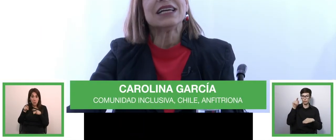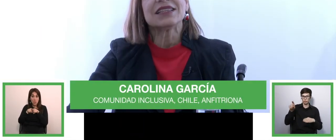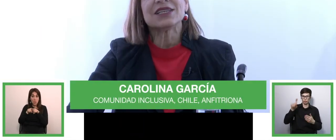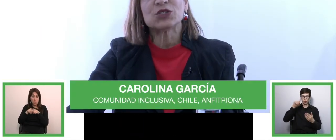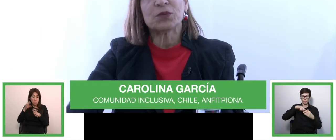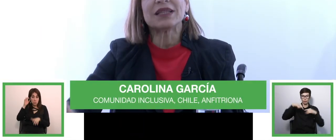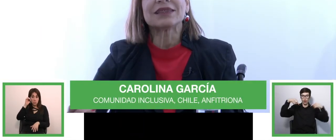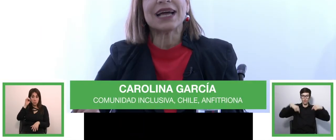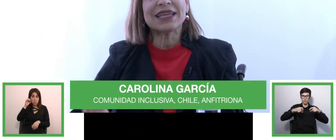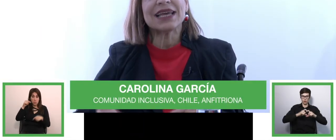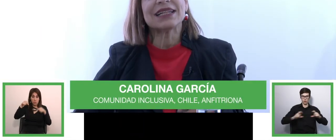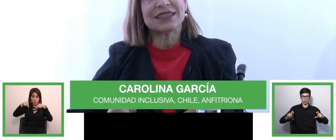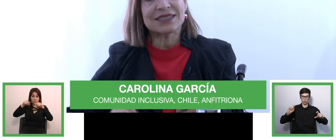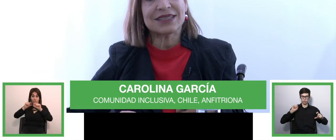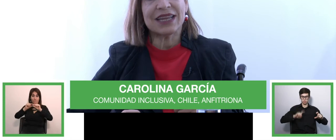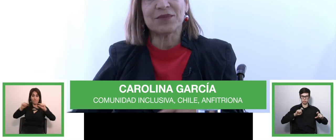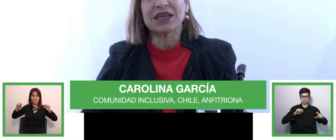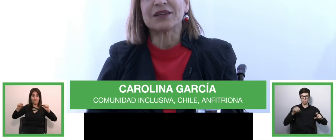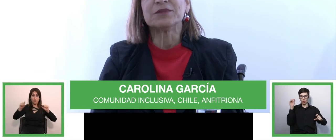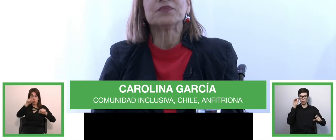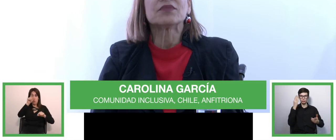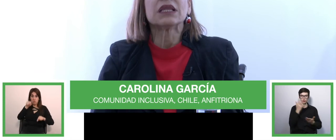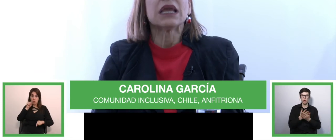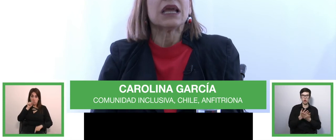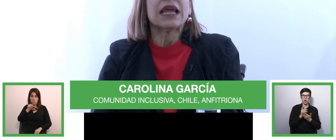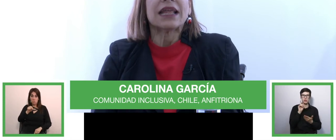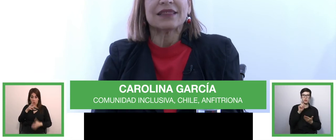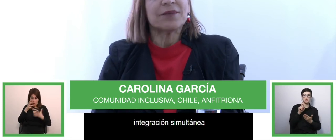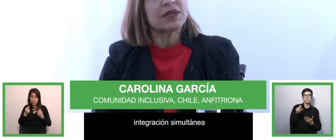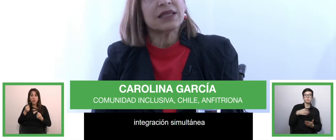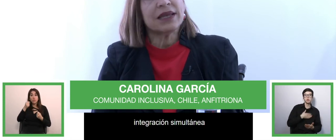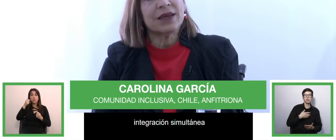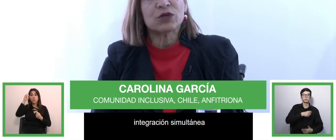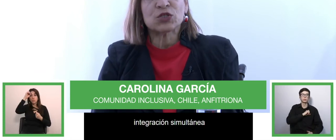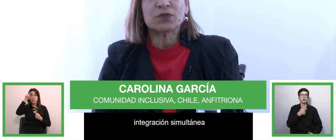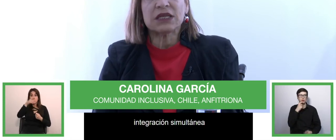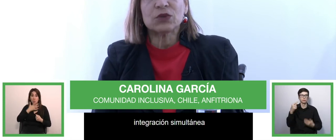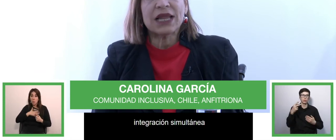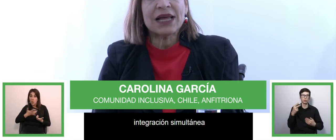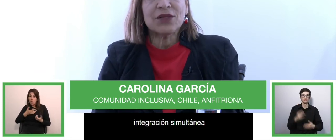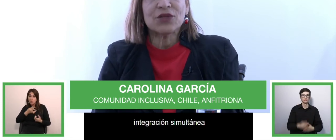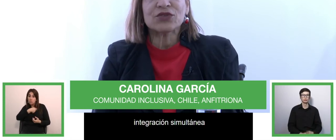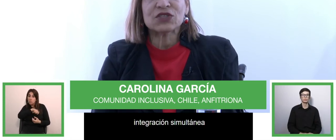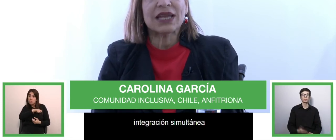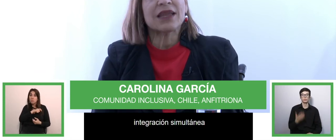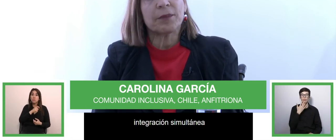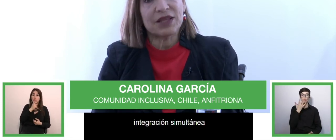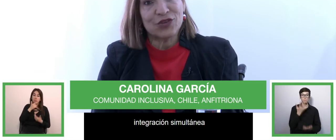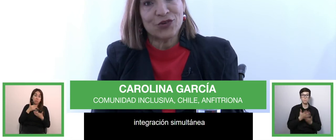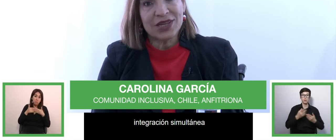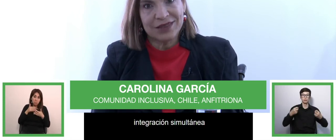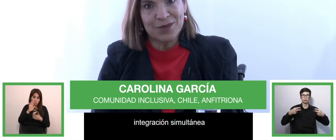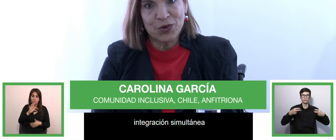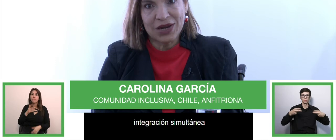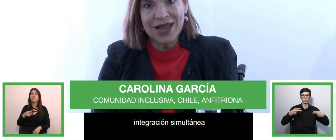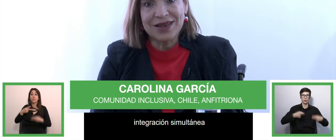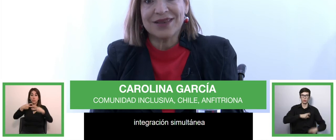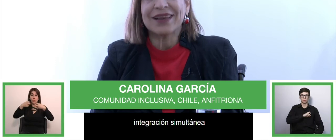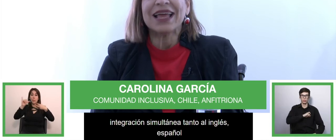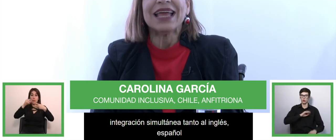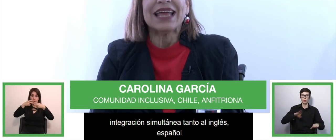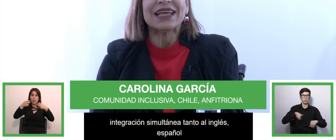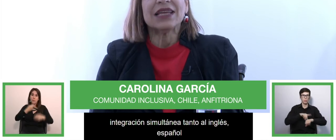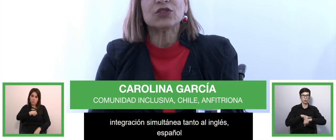baja de su pantalla de streaming. También tenemos subtitulados en español en tiempo